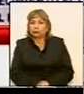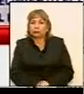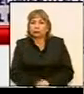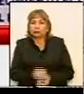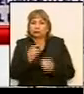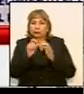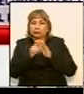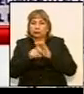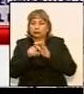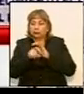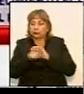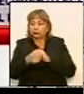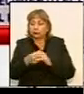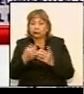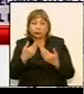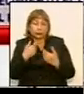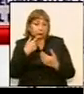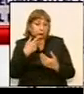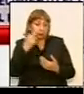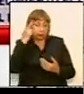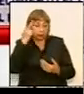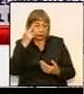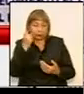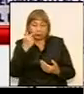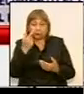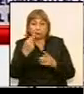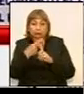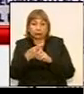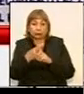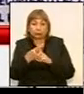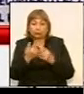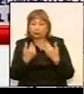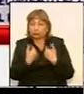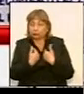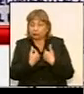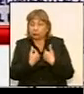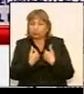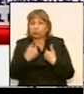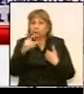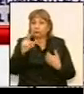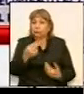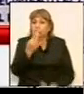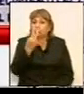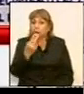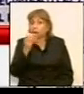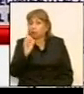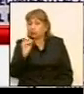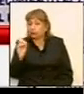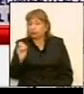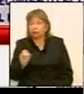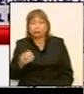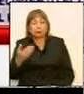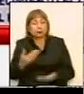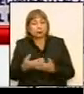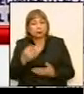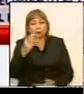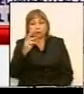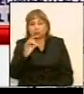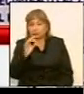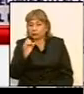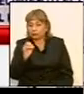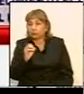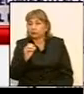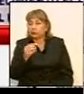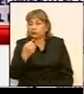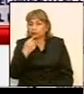mineras, ¿no? Por este efecto multiplicador tienes 1200 soles de efecto en el PBI, 81 soles en